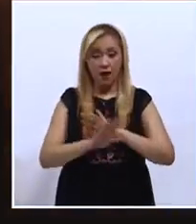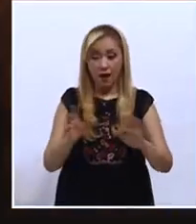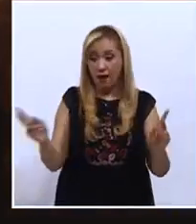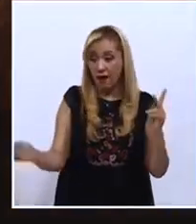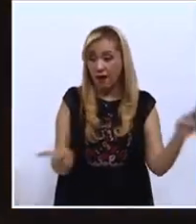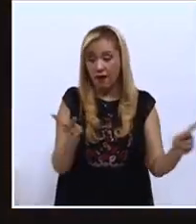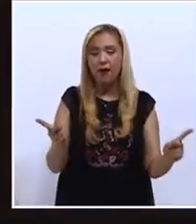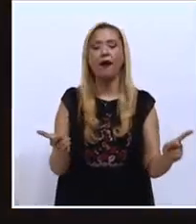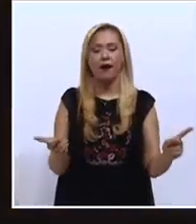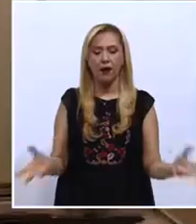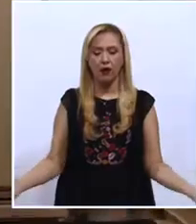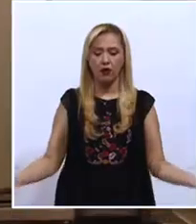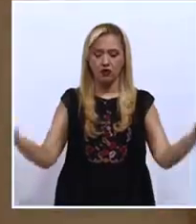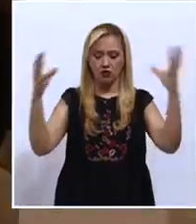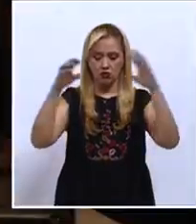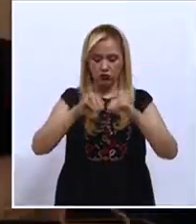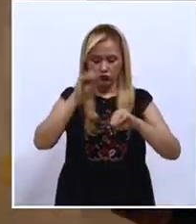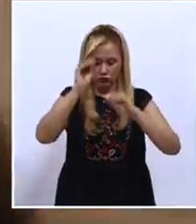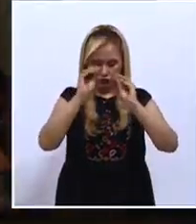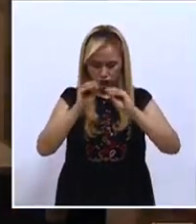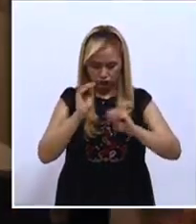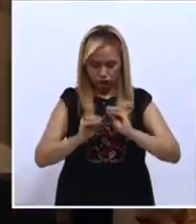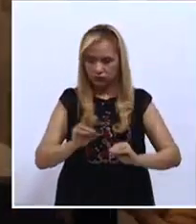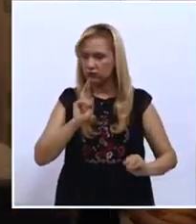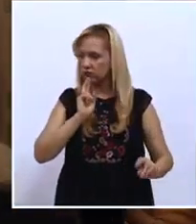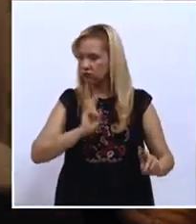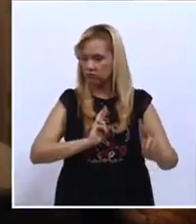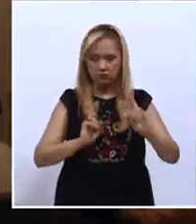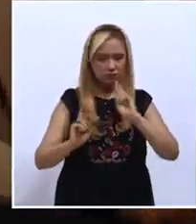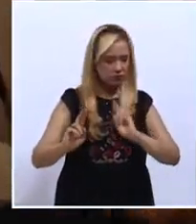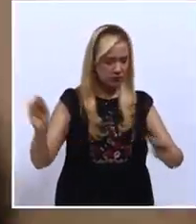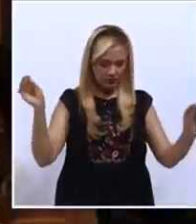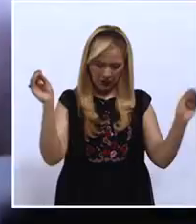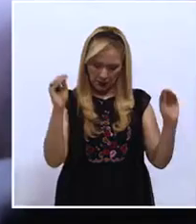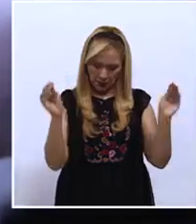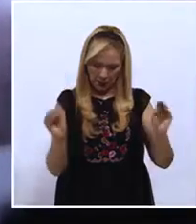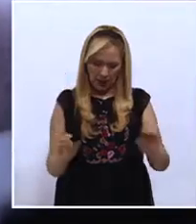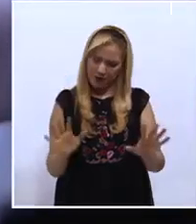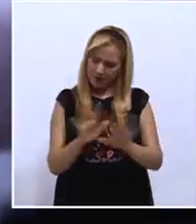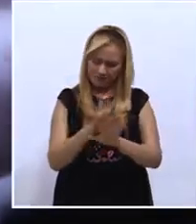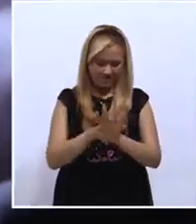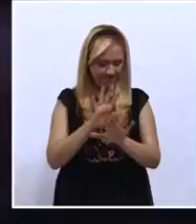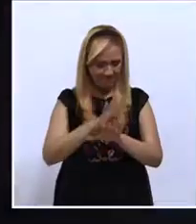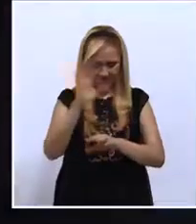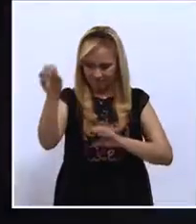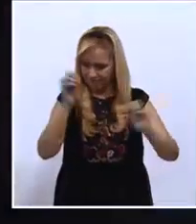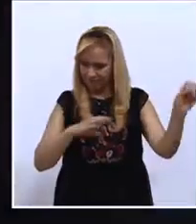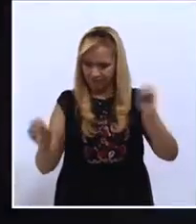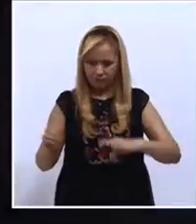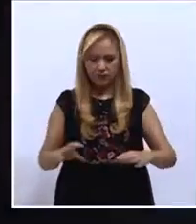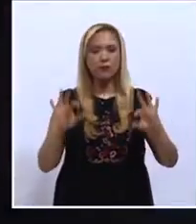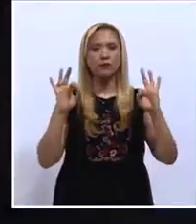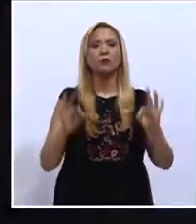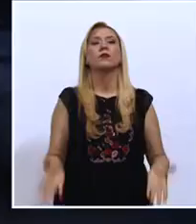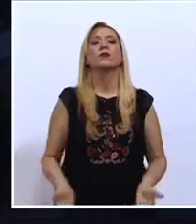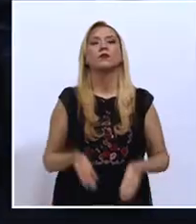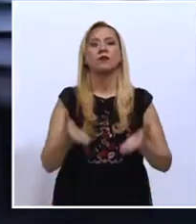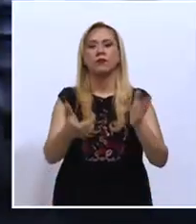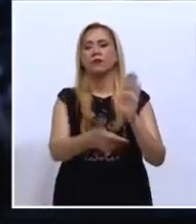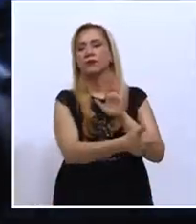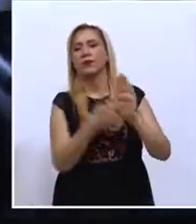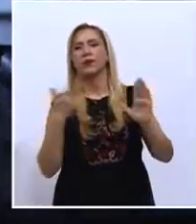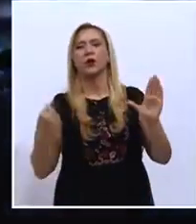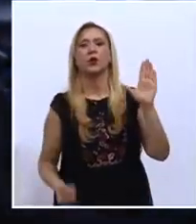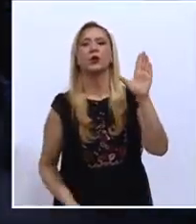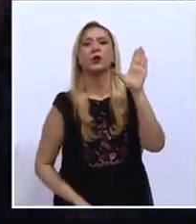se sistematizarán las respuestas recibidas y se realizarán los ajustes que consideren necesarios y que sean procedentes, teniendo en